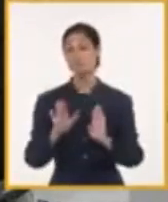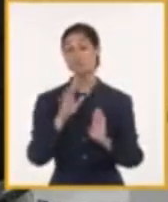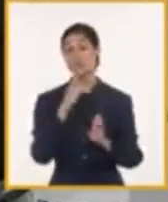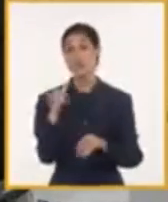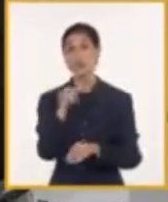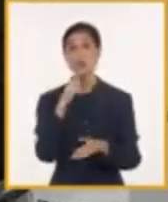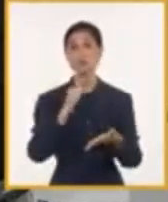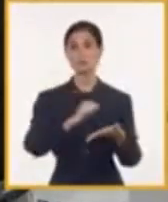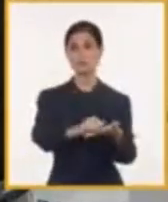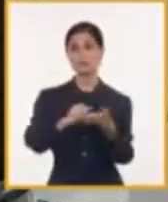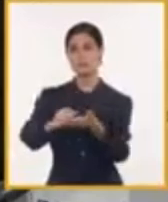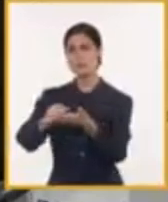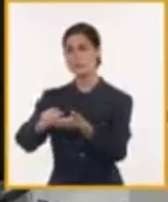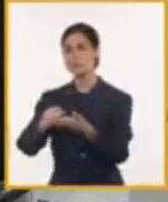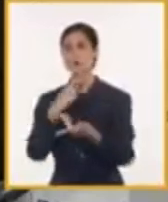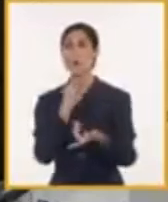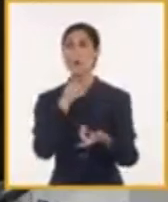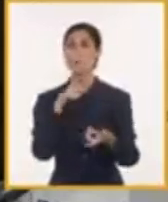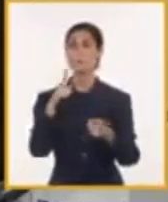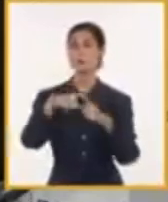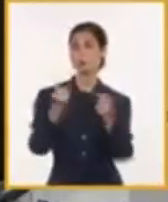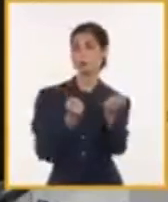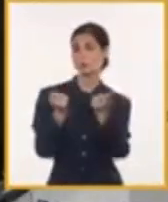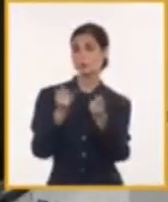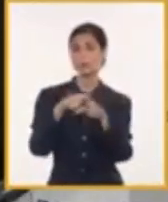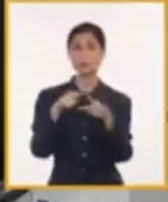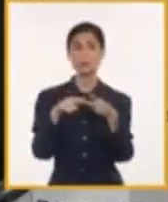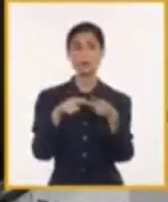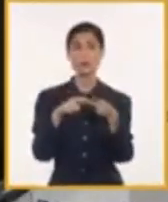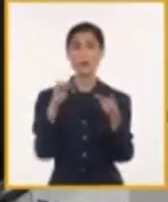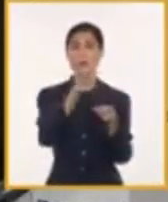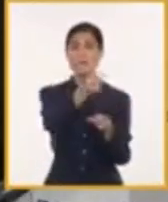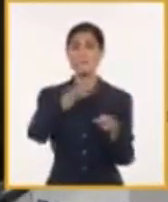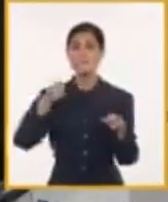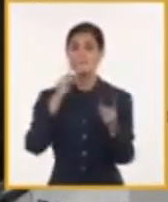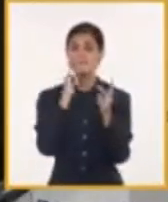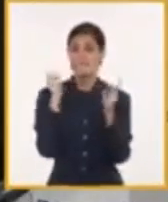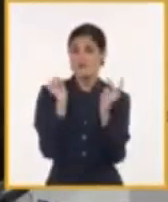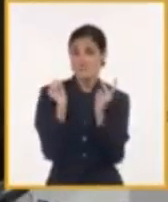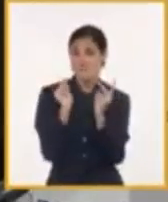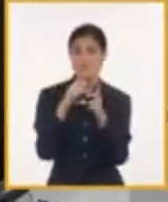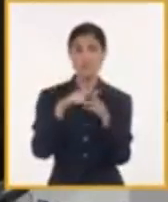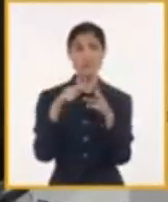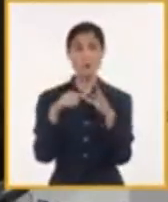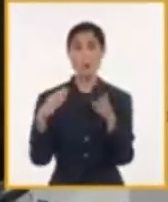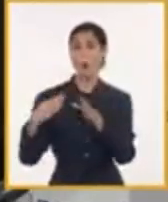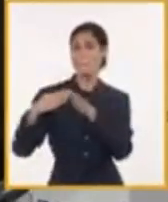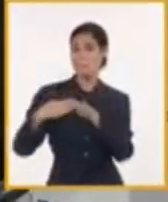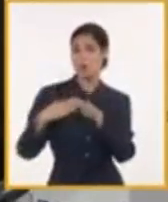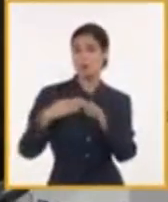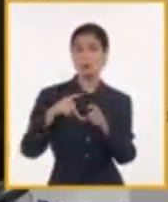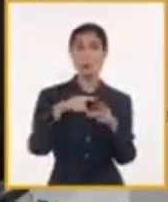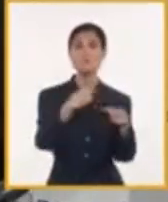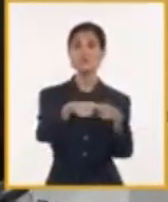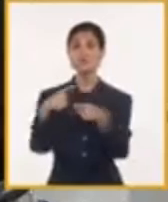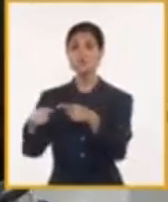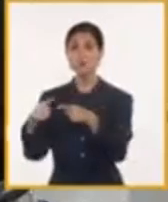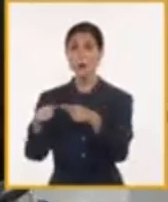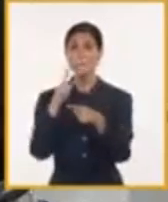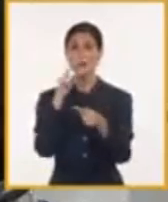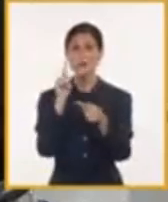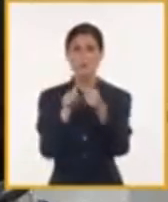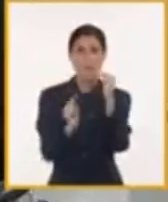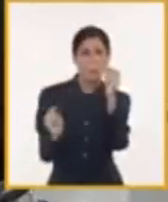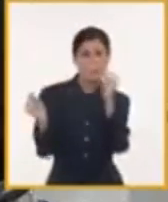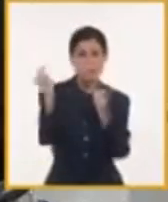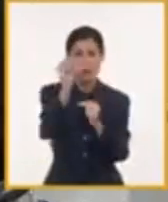de transportación, de servicios de frigorífico, de construcción de embarcaciones, pero la razón fundamental de nuestro grupo es la producción de